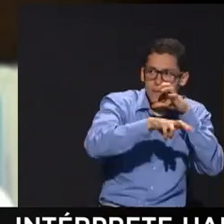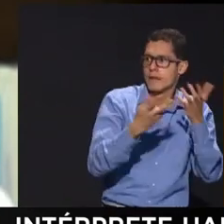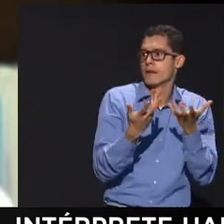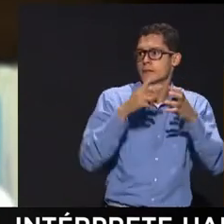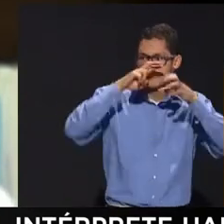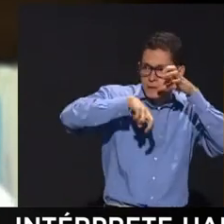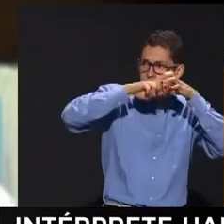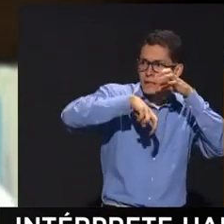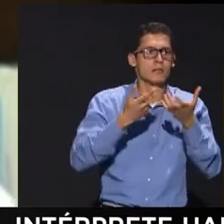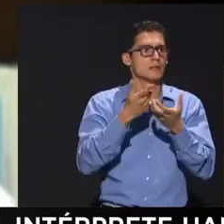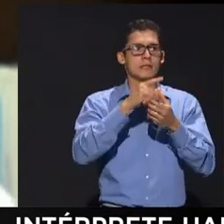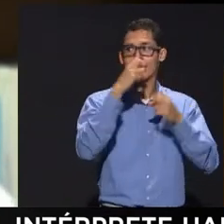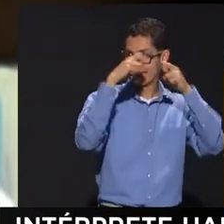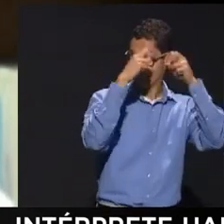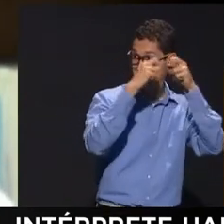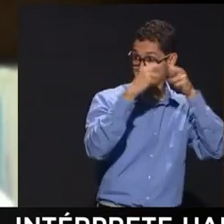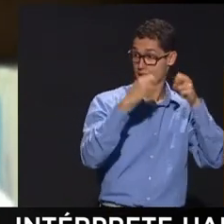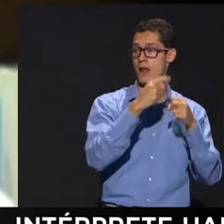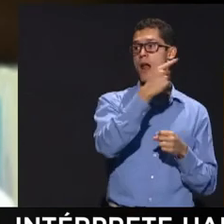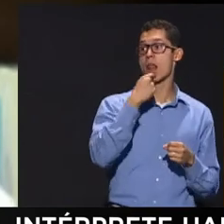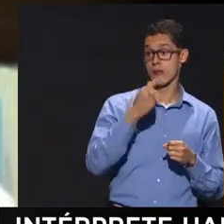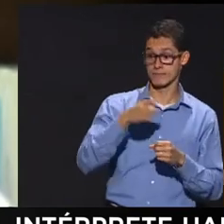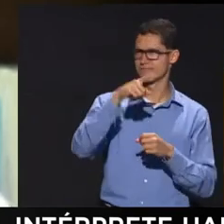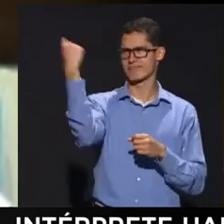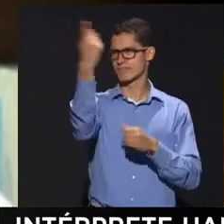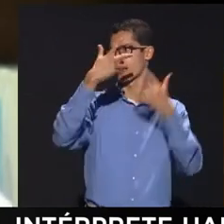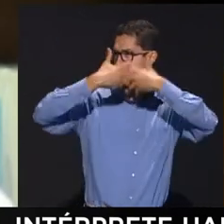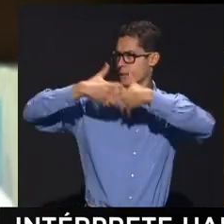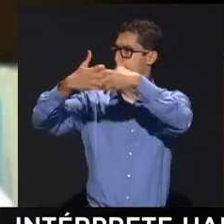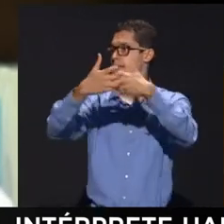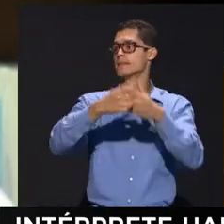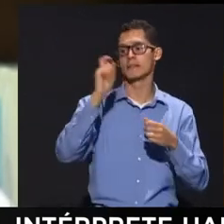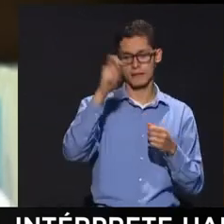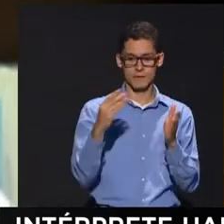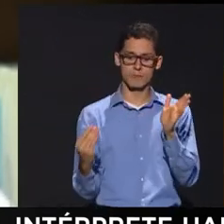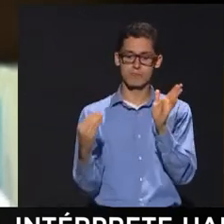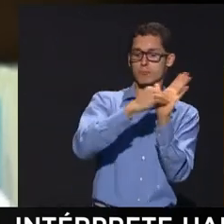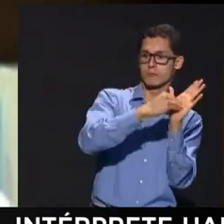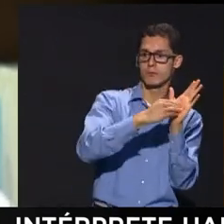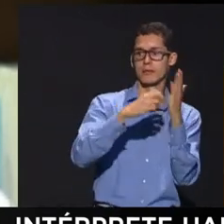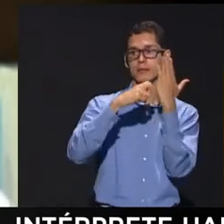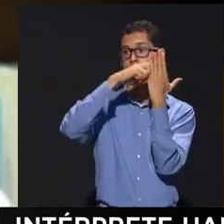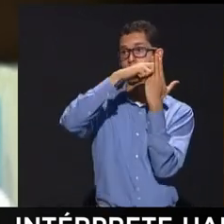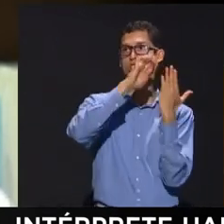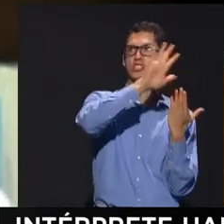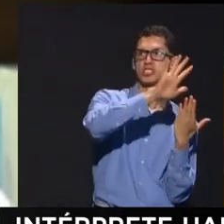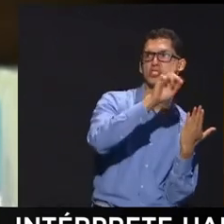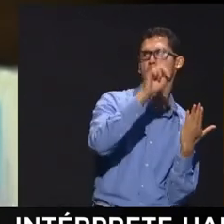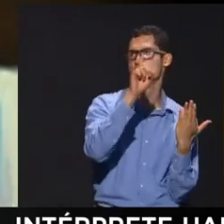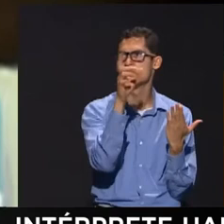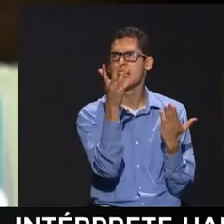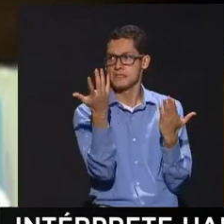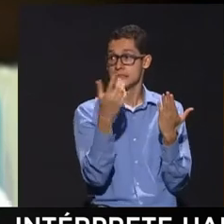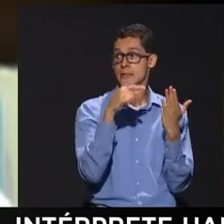servicios públicos domiciliarios incluyeran en su factura un aporte voluntario para las familias de los estratos más altos de todo el